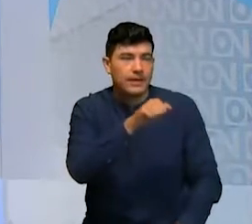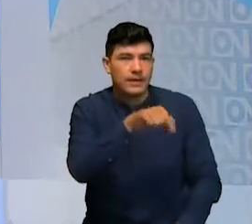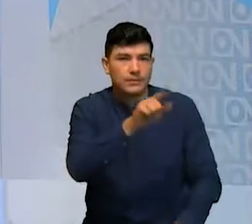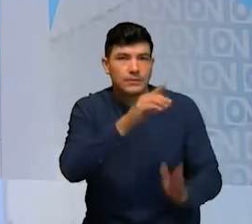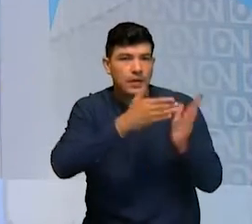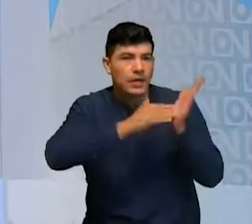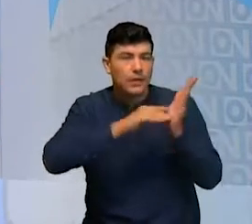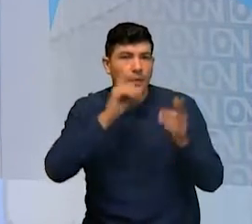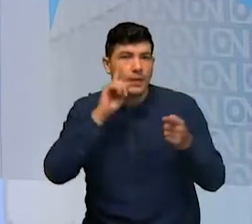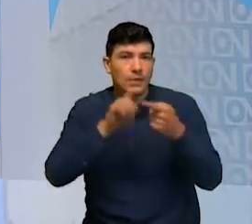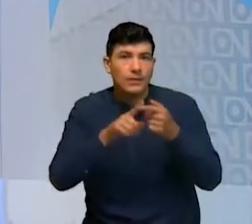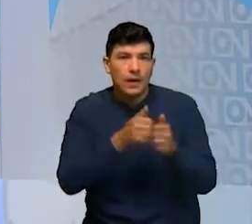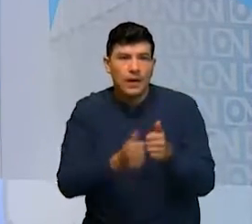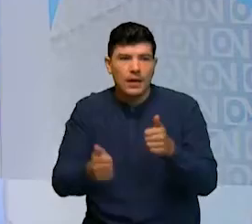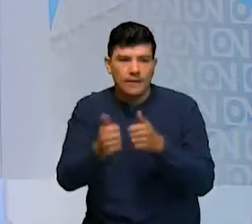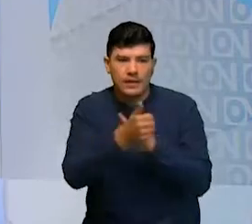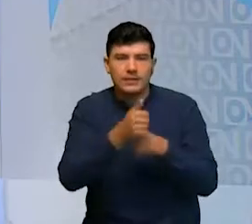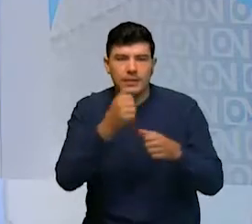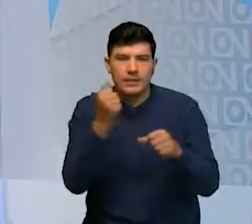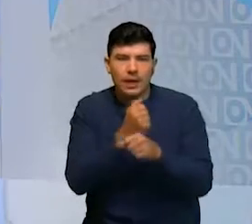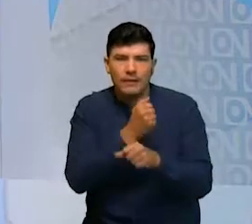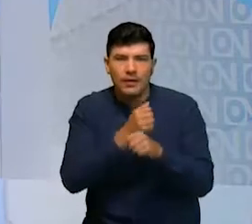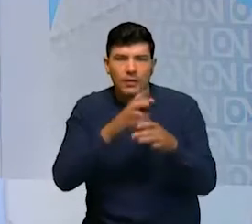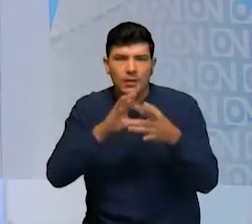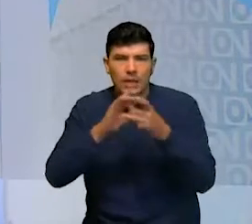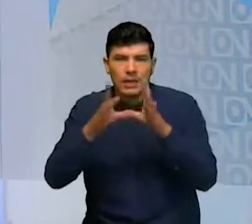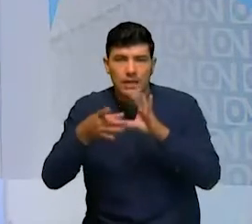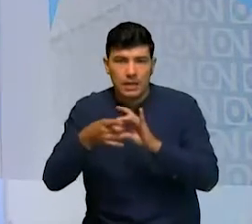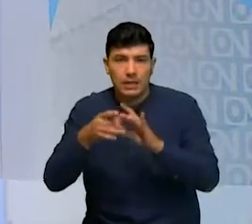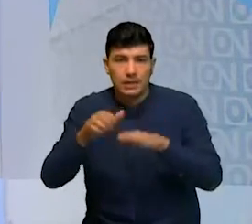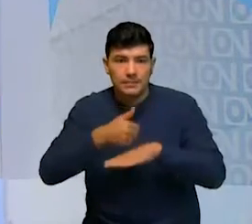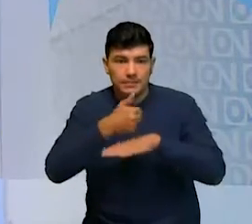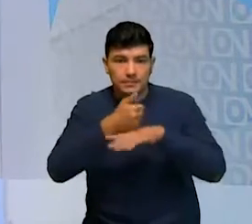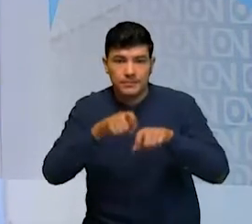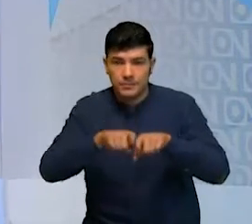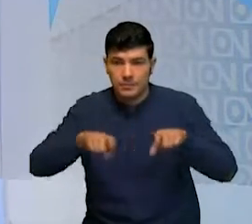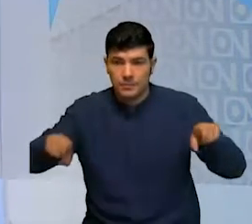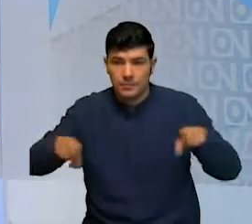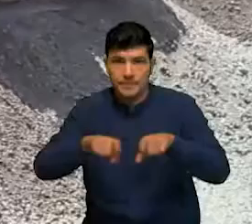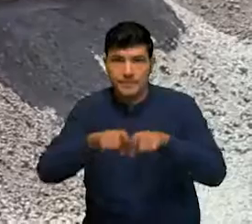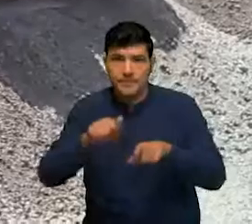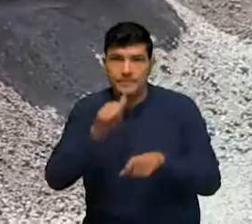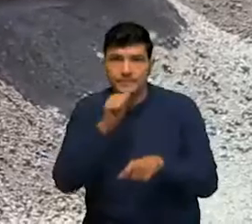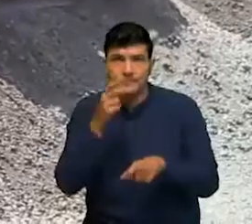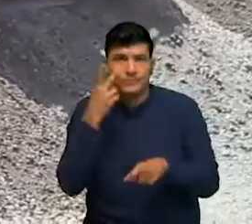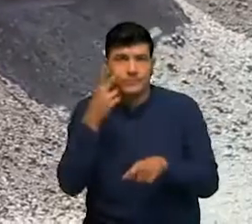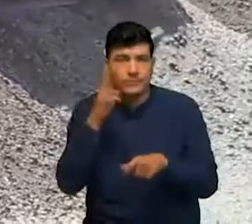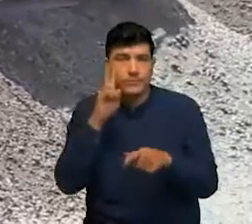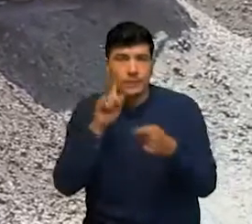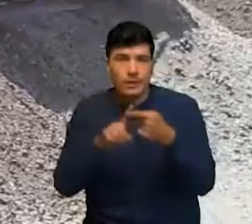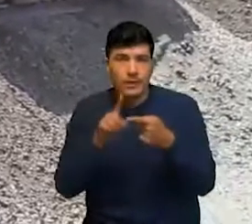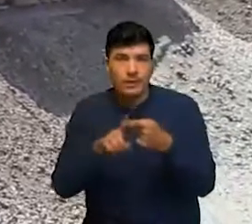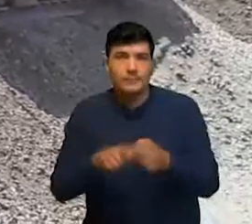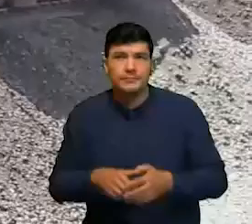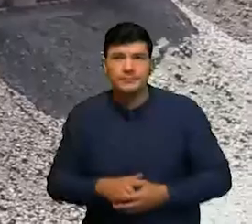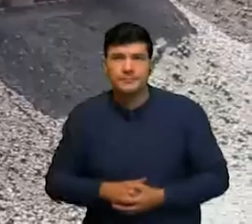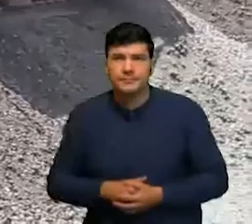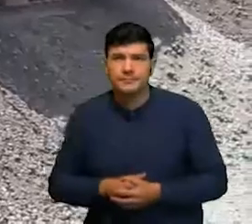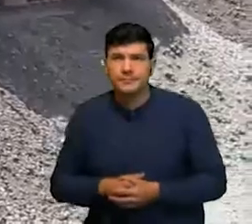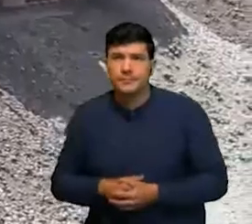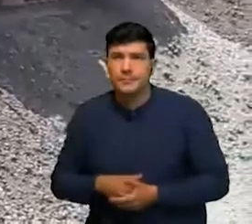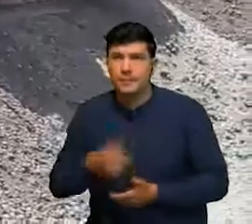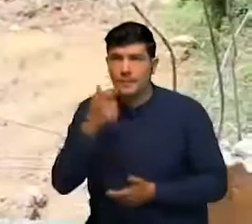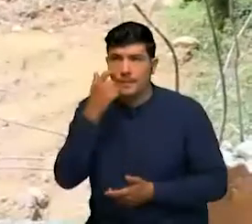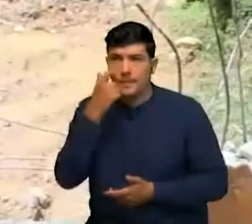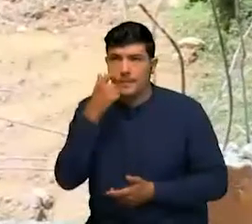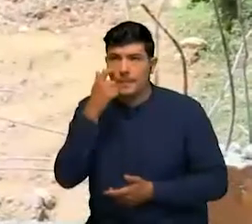el fin de avanzar en trabajos de red de alcantarillado. Conductores deberán programarse. A paso firme avanza la construcción